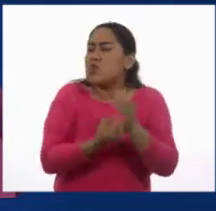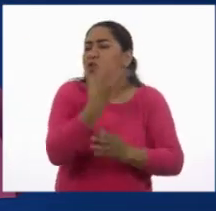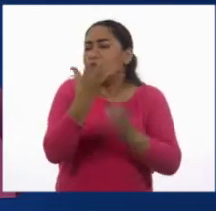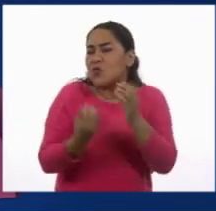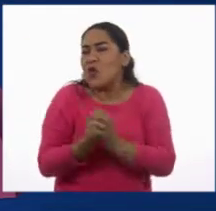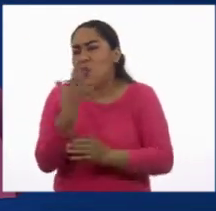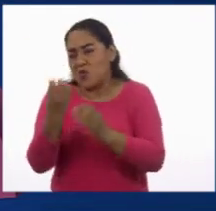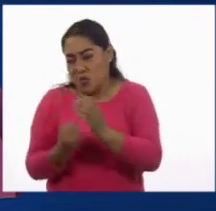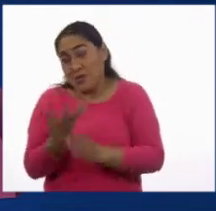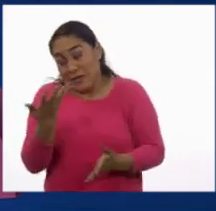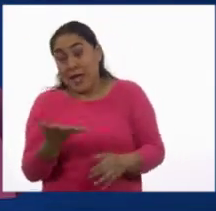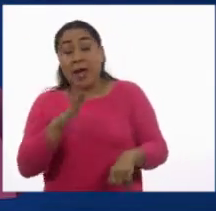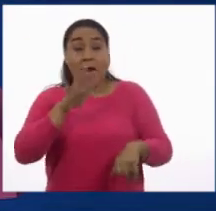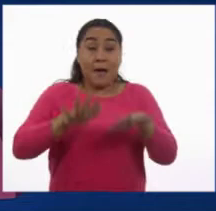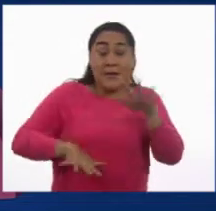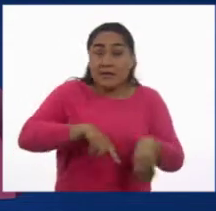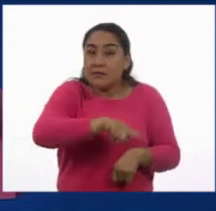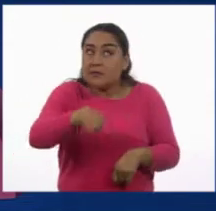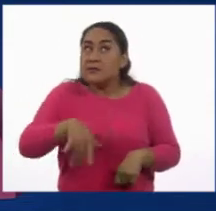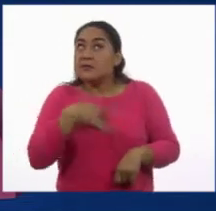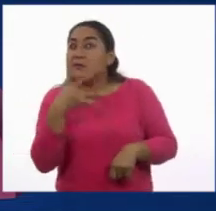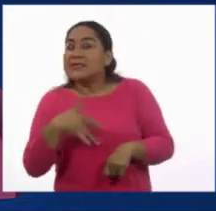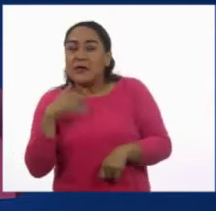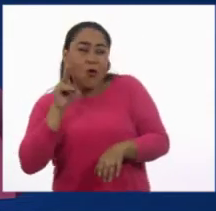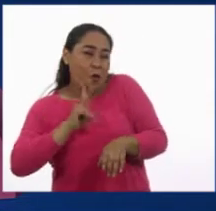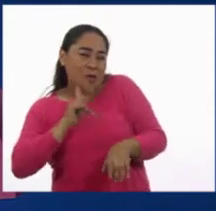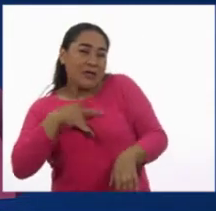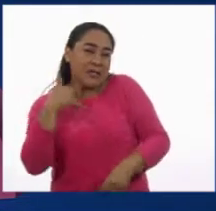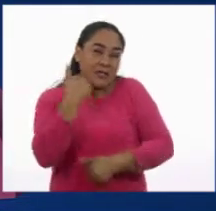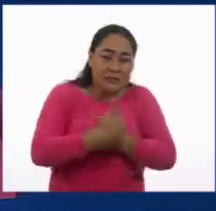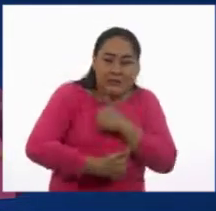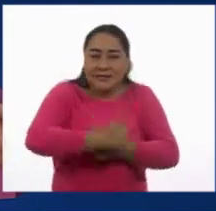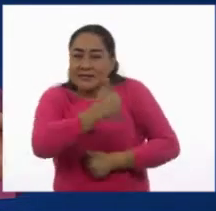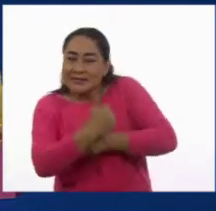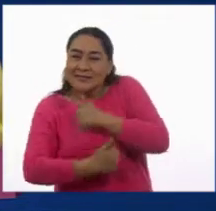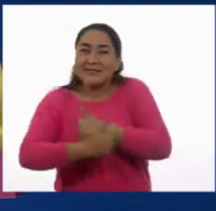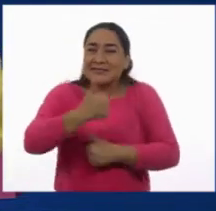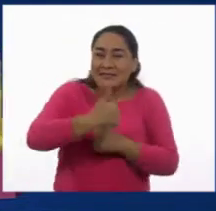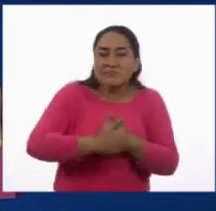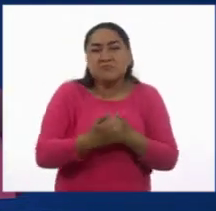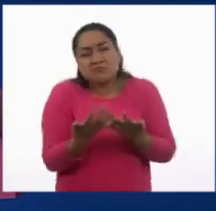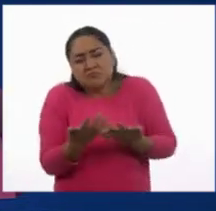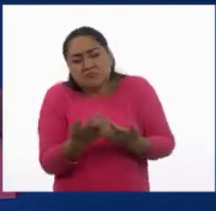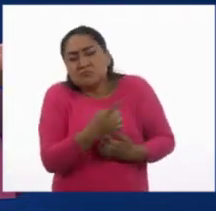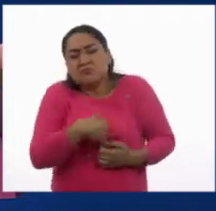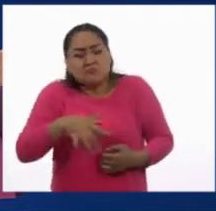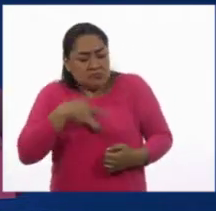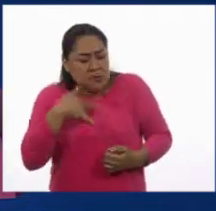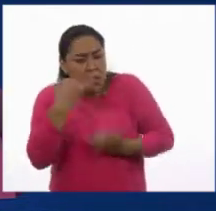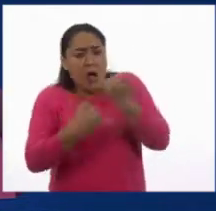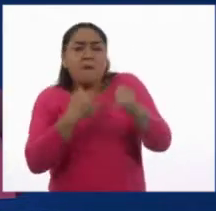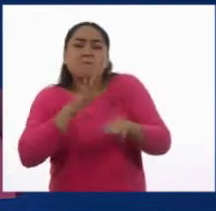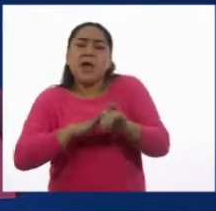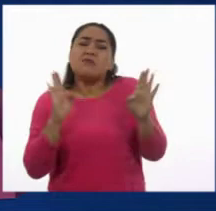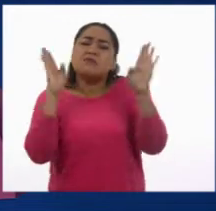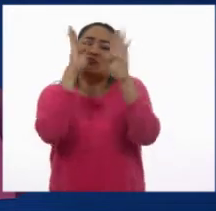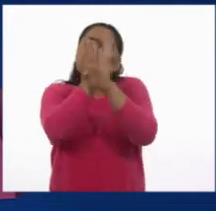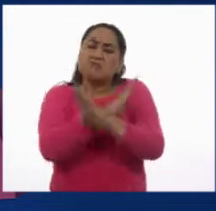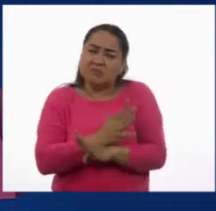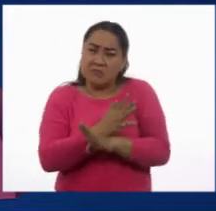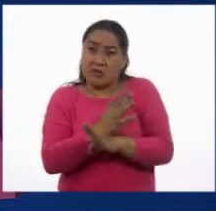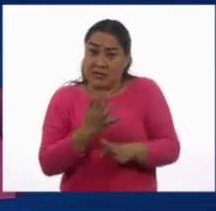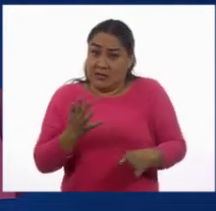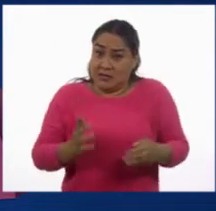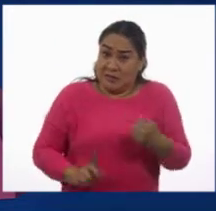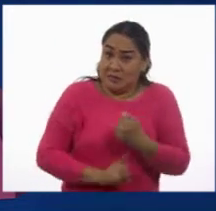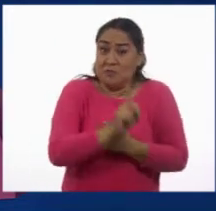y competir que a veces tenemos los seres humanos se canaliza en algo que no daña a nadie. Y en este caso se trata de un juego que